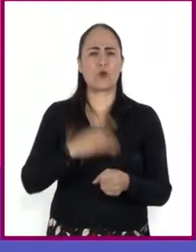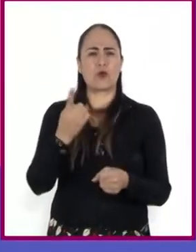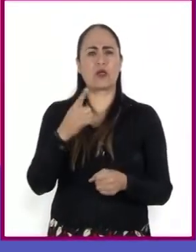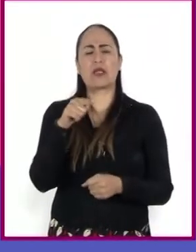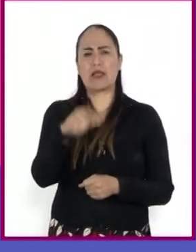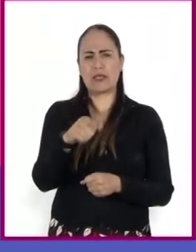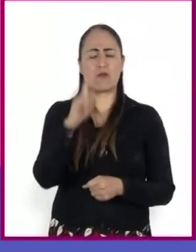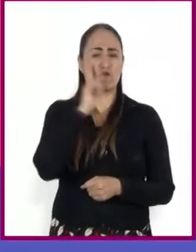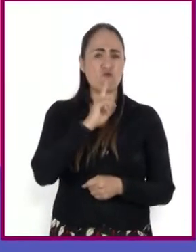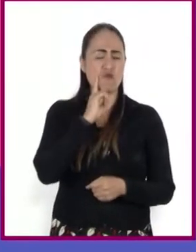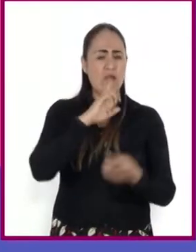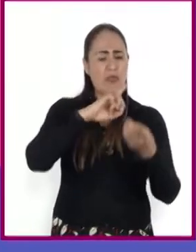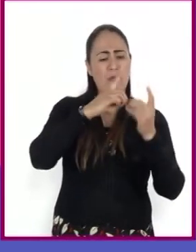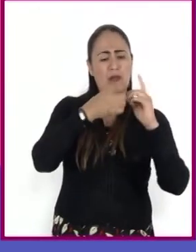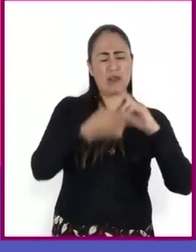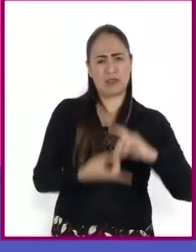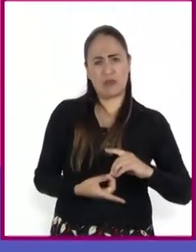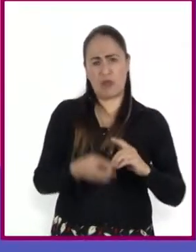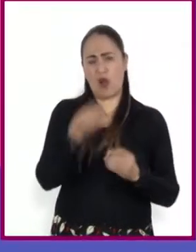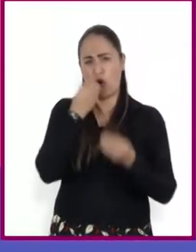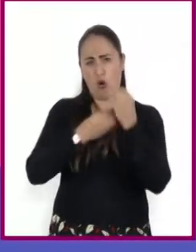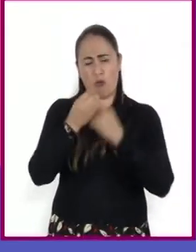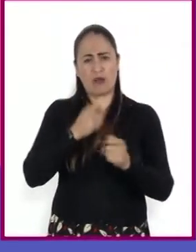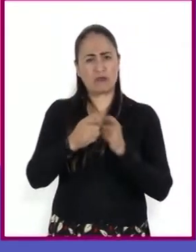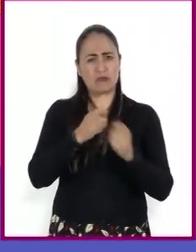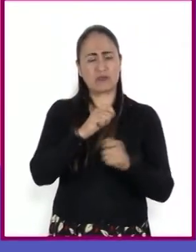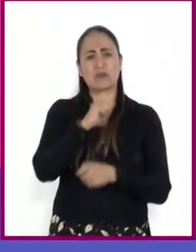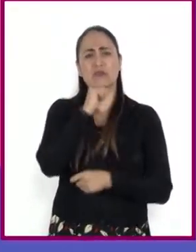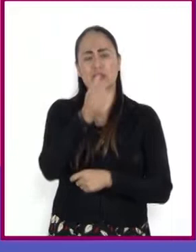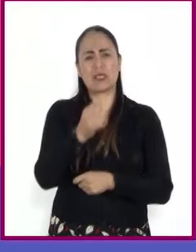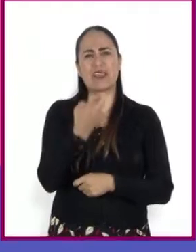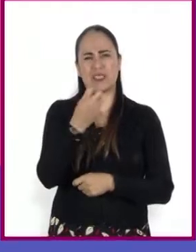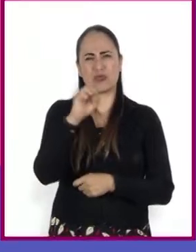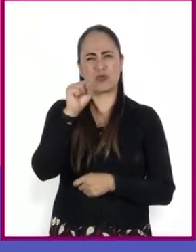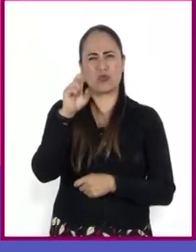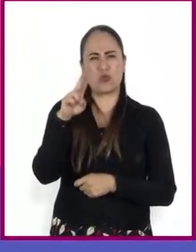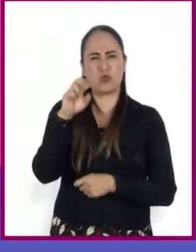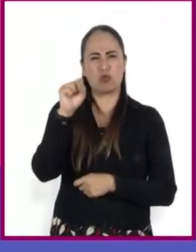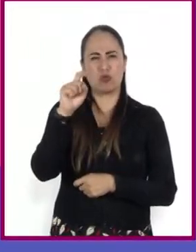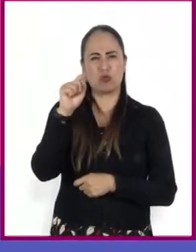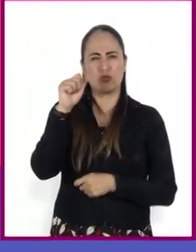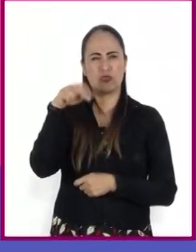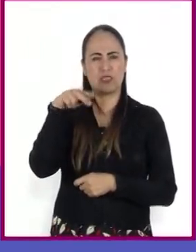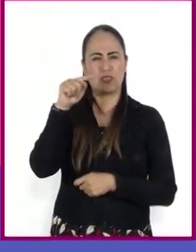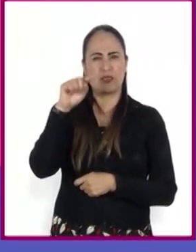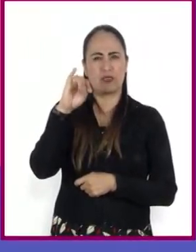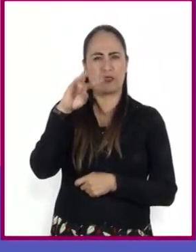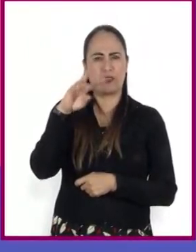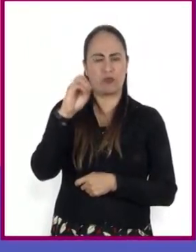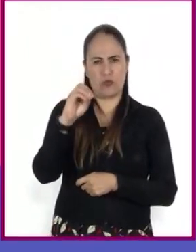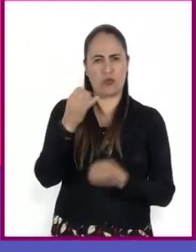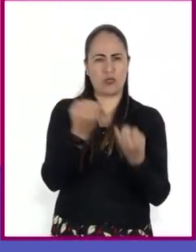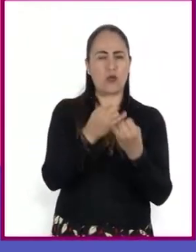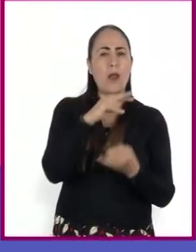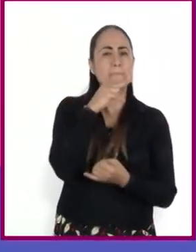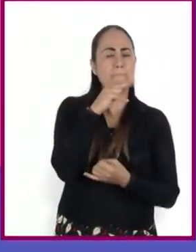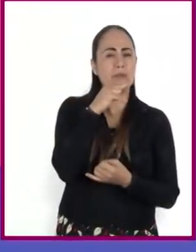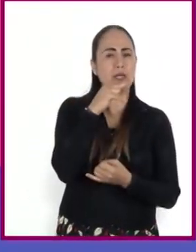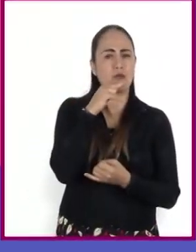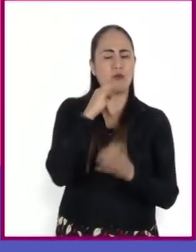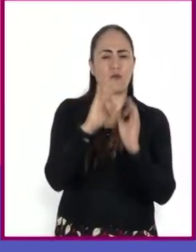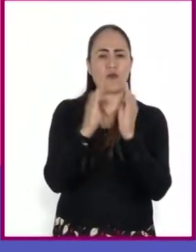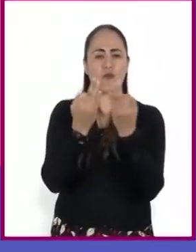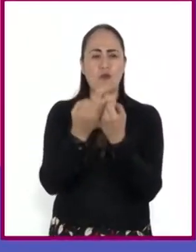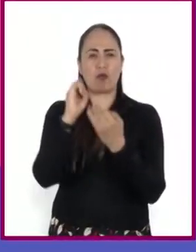y bulímica, usado también como sustantivo. Los verbos aparecen siempre en infinitivo.